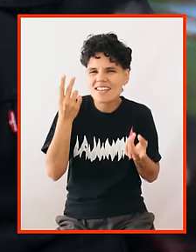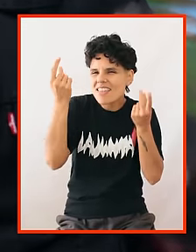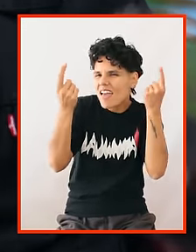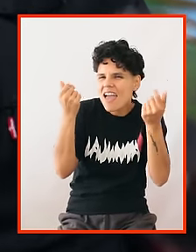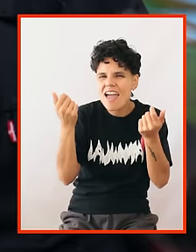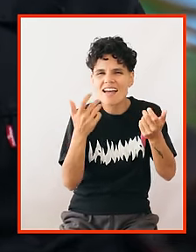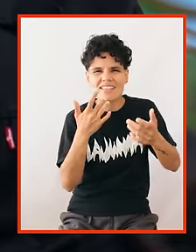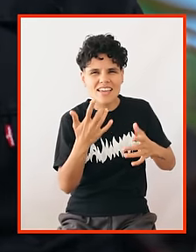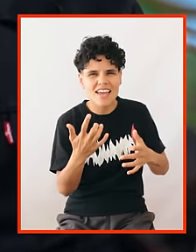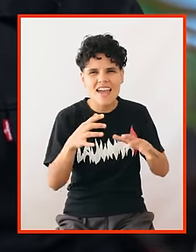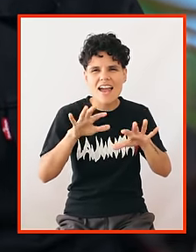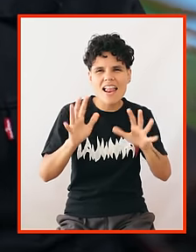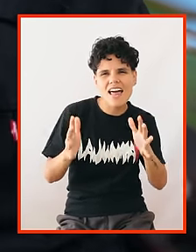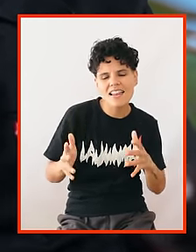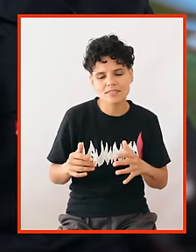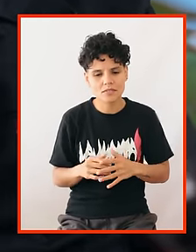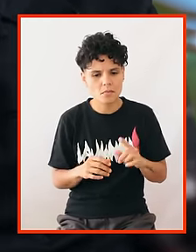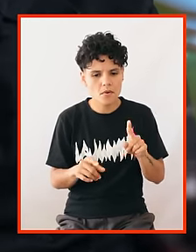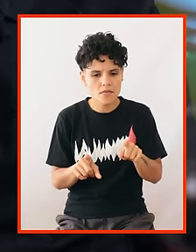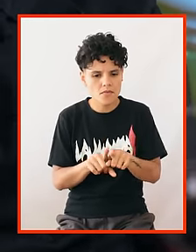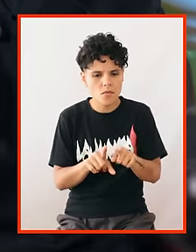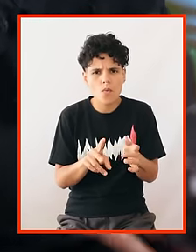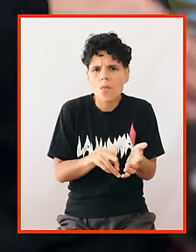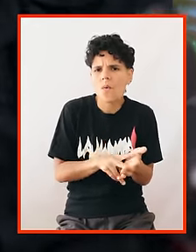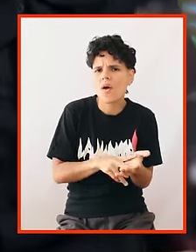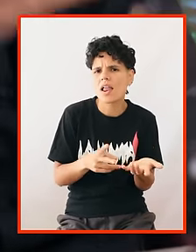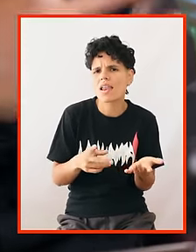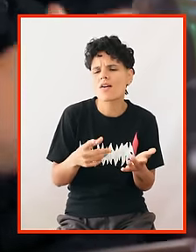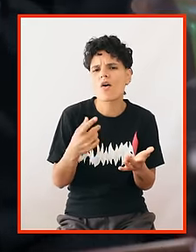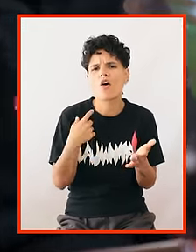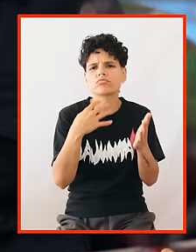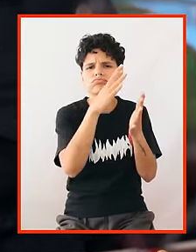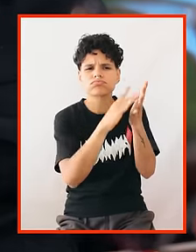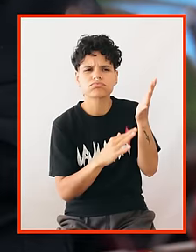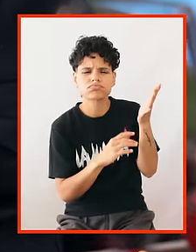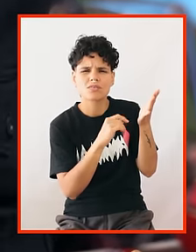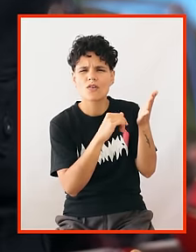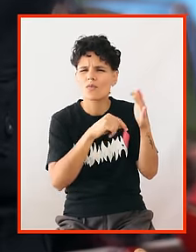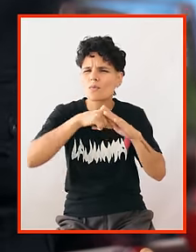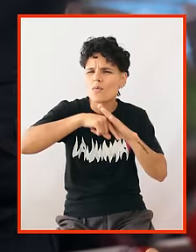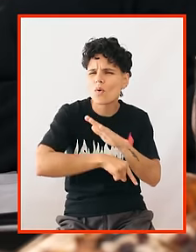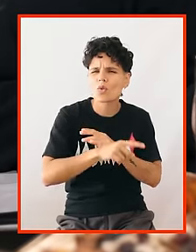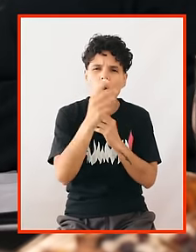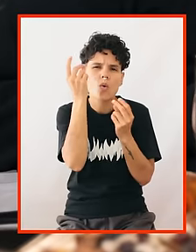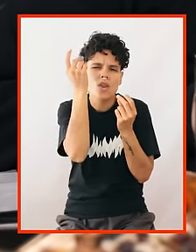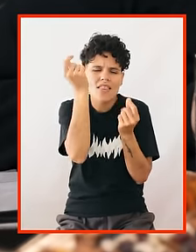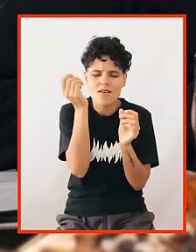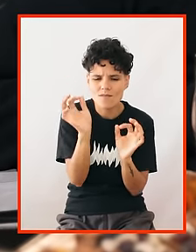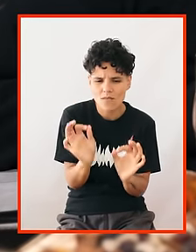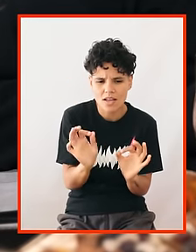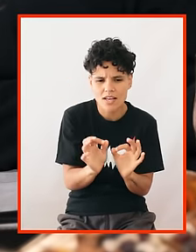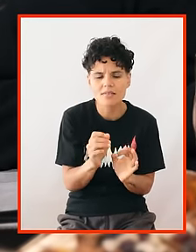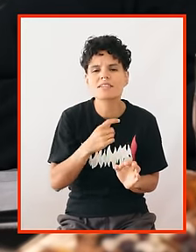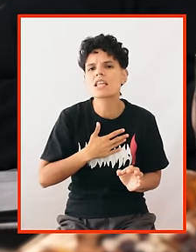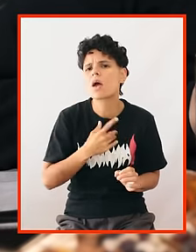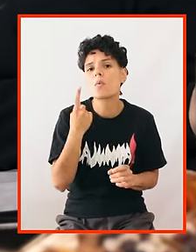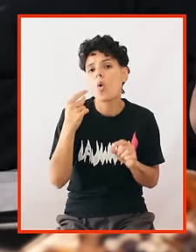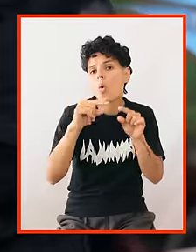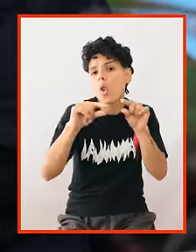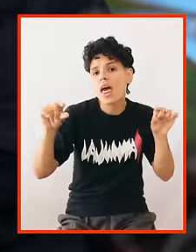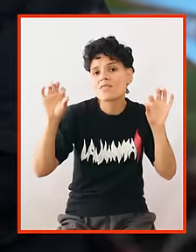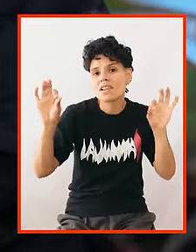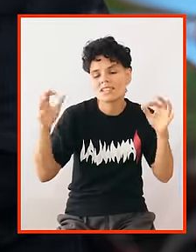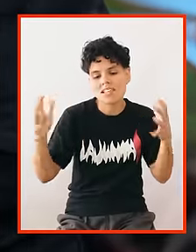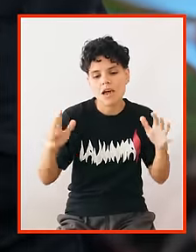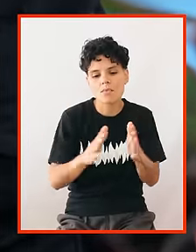en grandes momentos. O en guiones elaborados, historias. Claro. Una buena idea, ¿cachai? Nosotros queríamos que se resumiera siempre como en una sola frase en